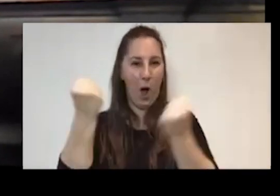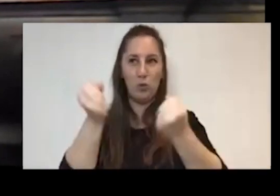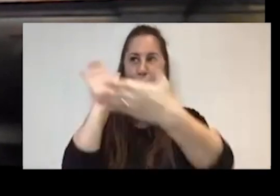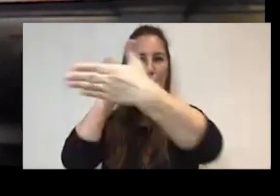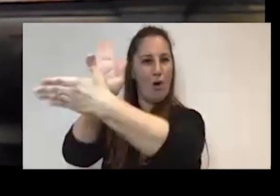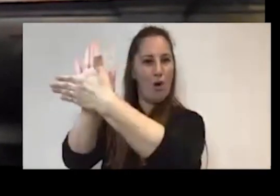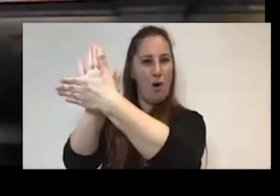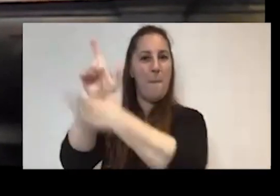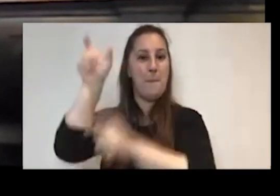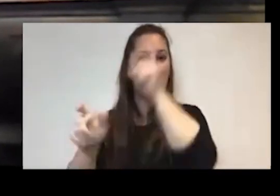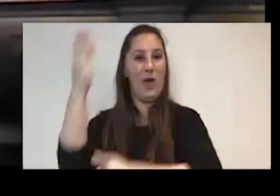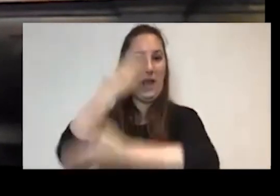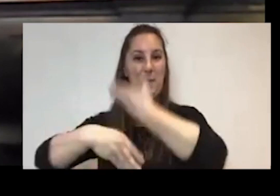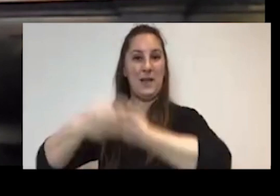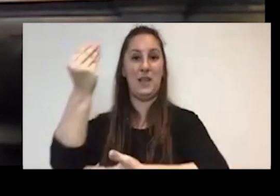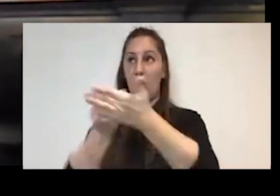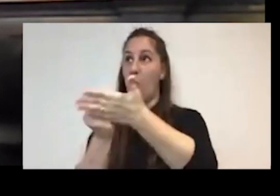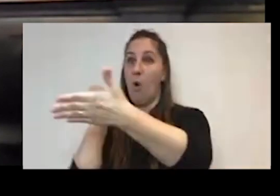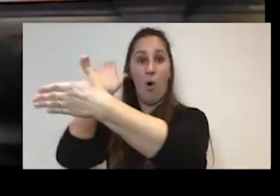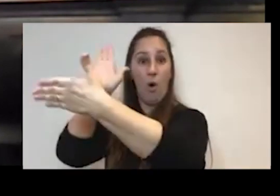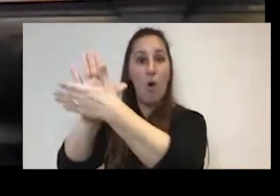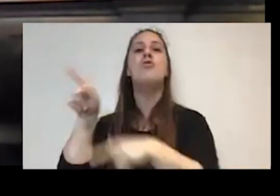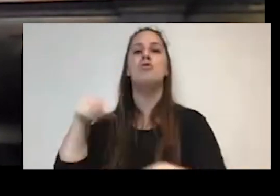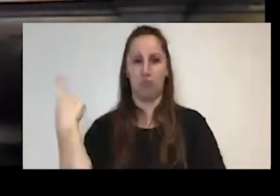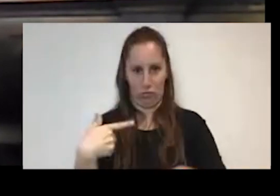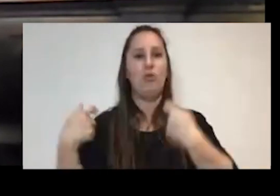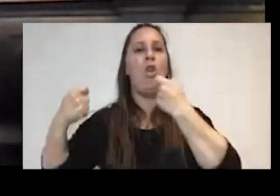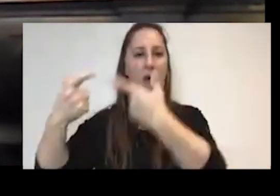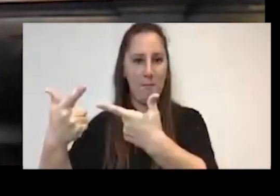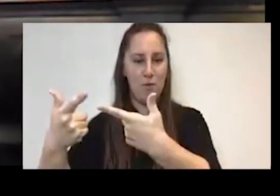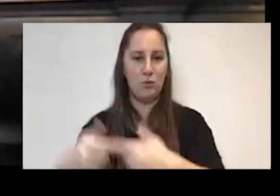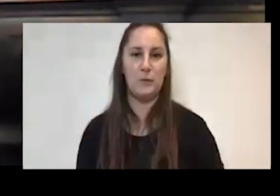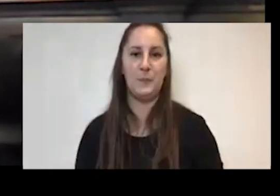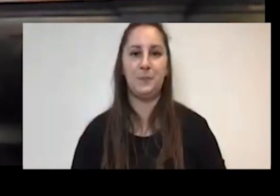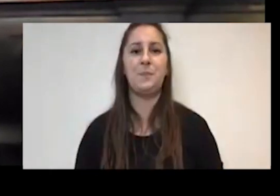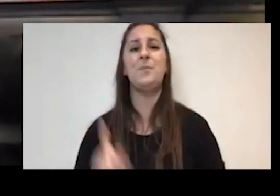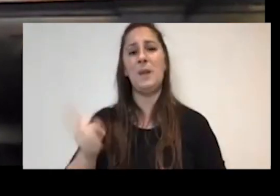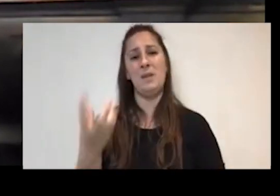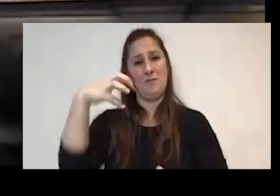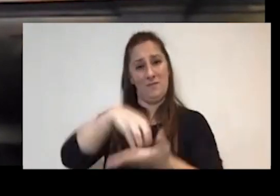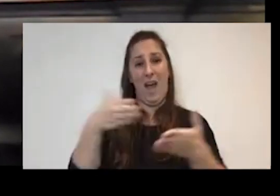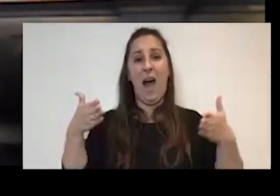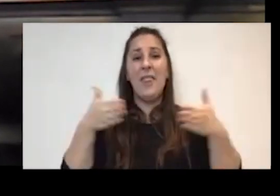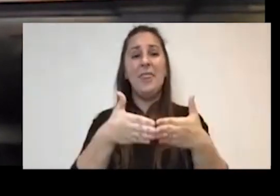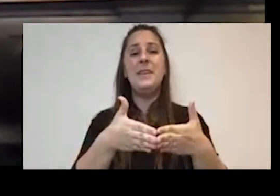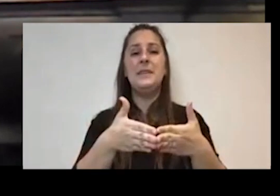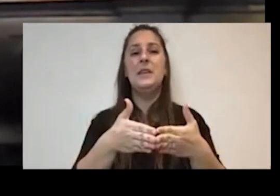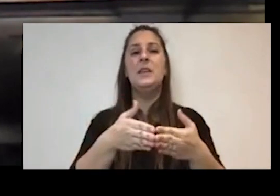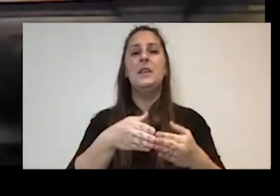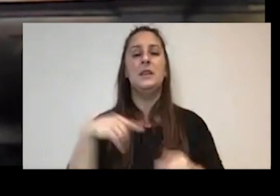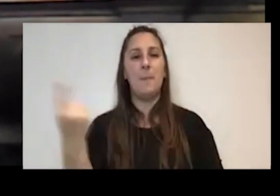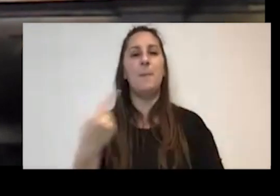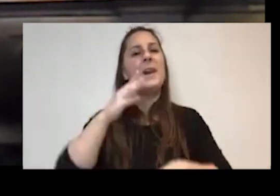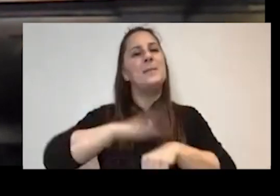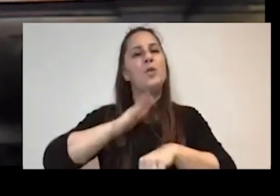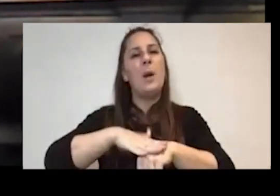con oblea de personas con discapacidad, de transporte de personas con discapacidad. Y somos el organismo que también